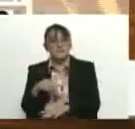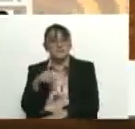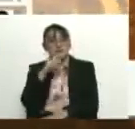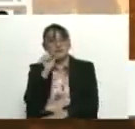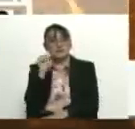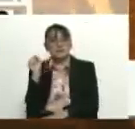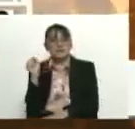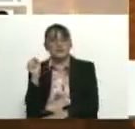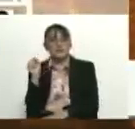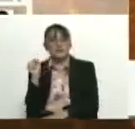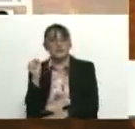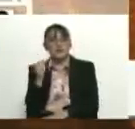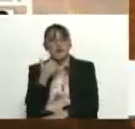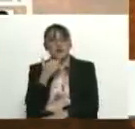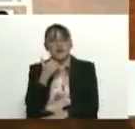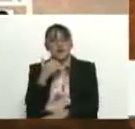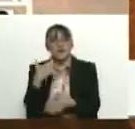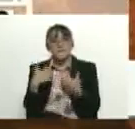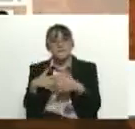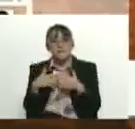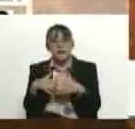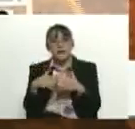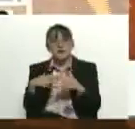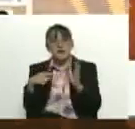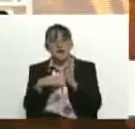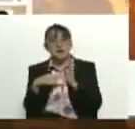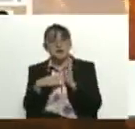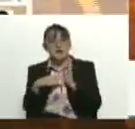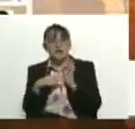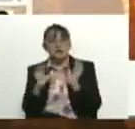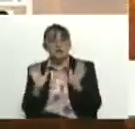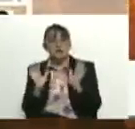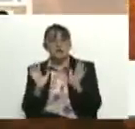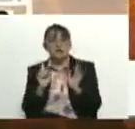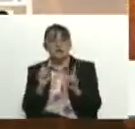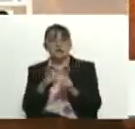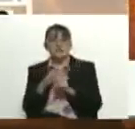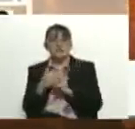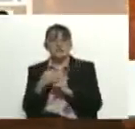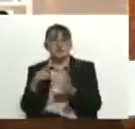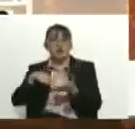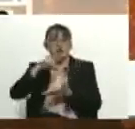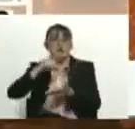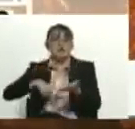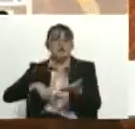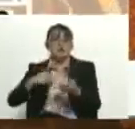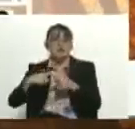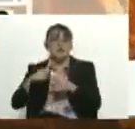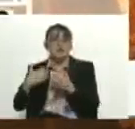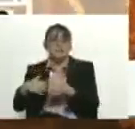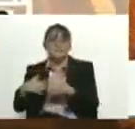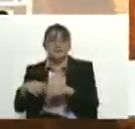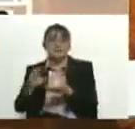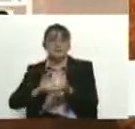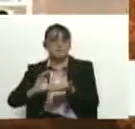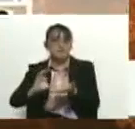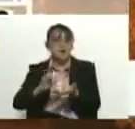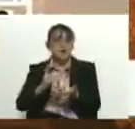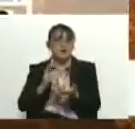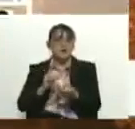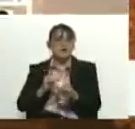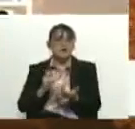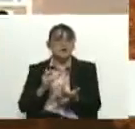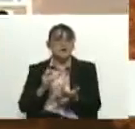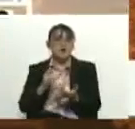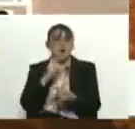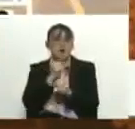Maduro si alguna maquinaria se habrá alquilado y y no es una situación de contratación que se le delega la obra a una